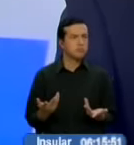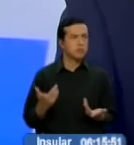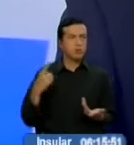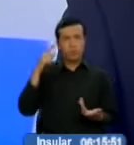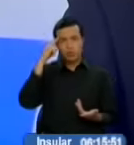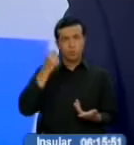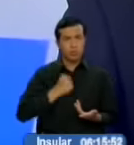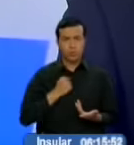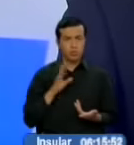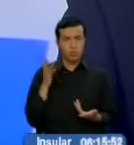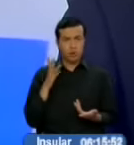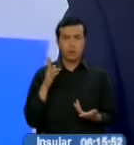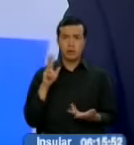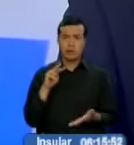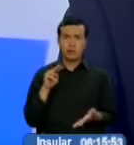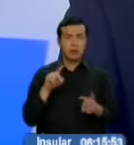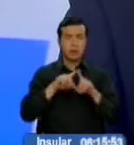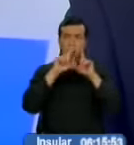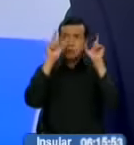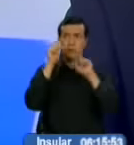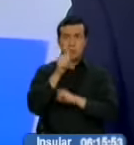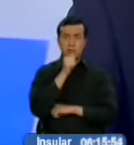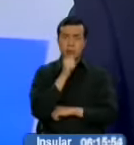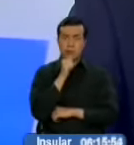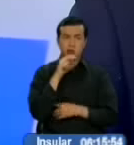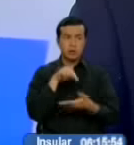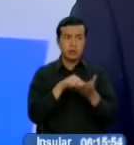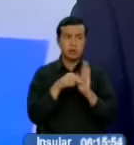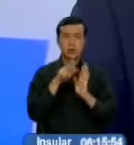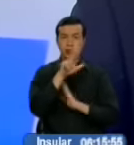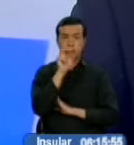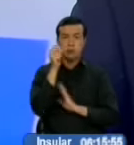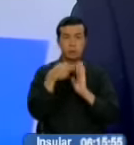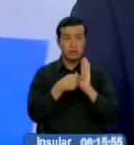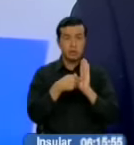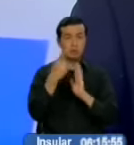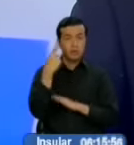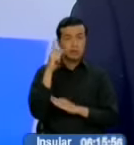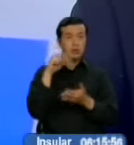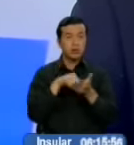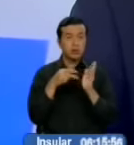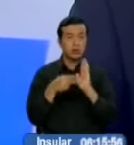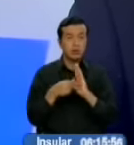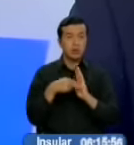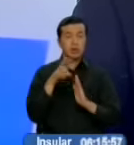Estado, eso es del sector privado. Es decir, 30.000 millones significaban el